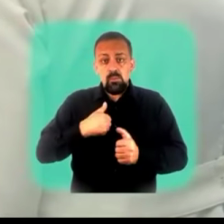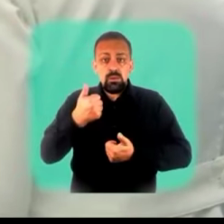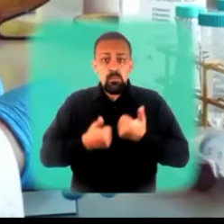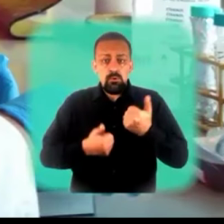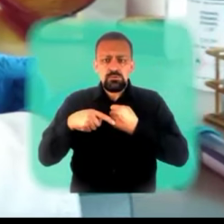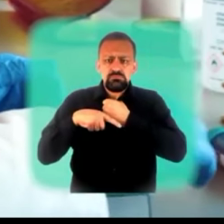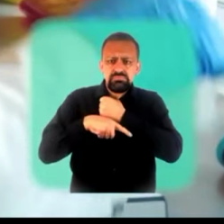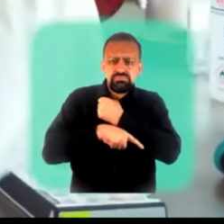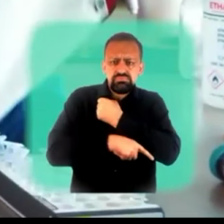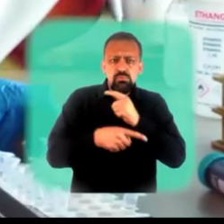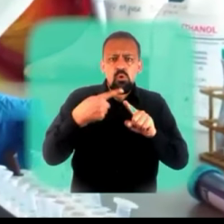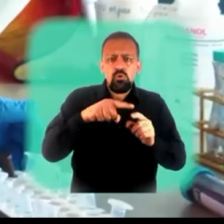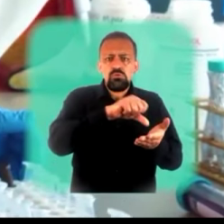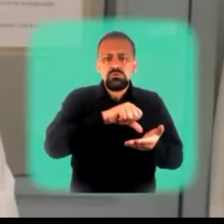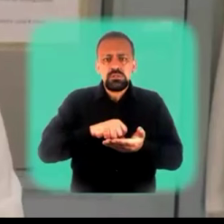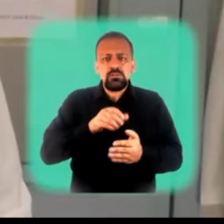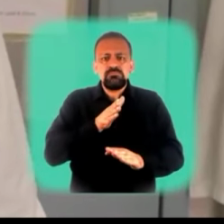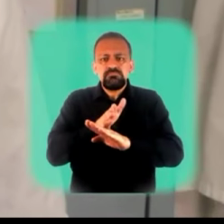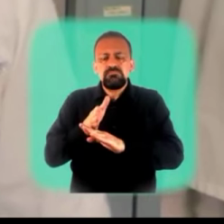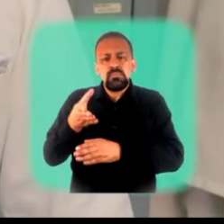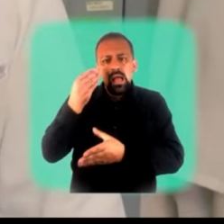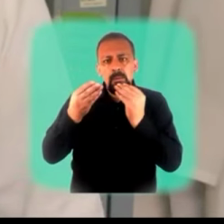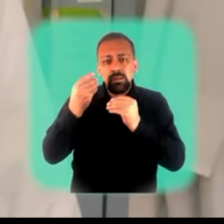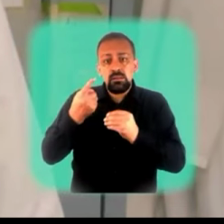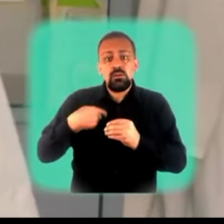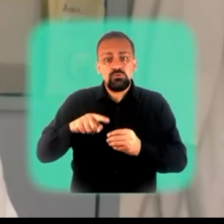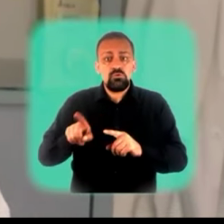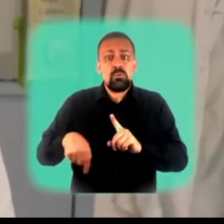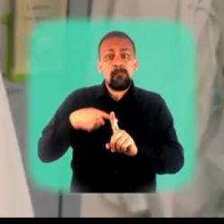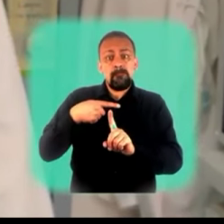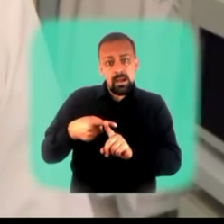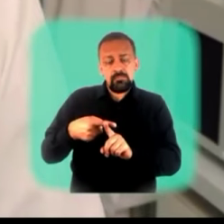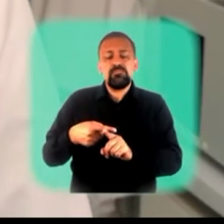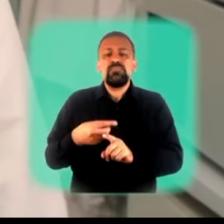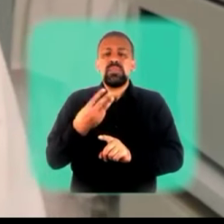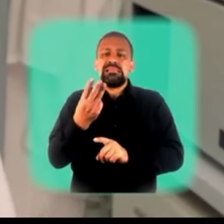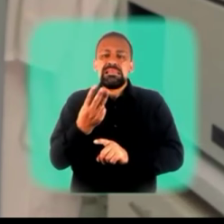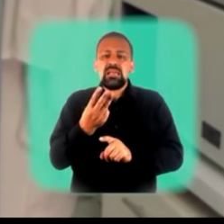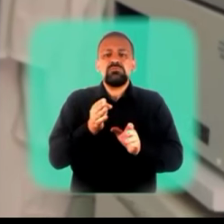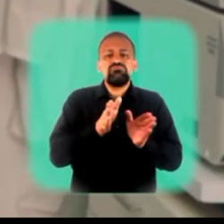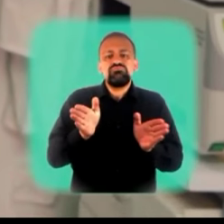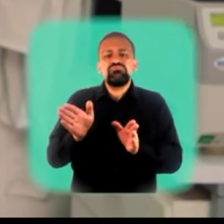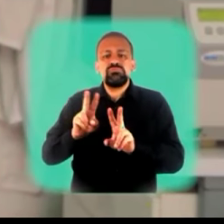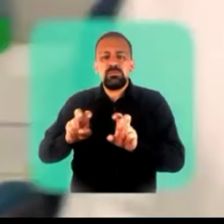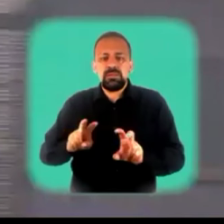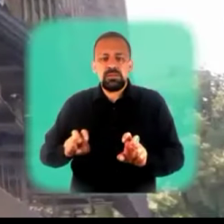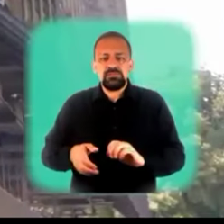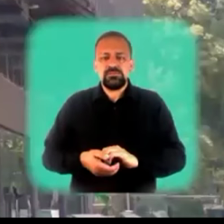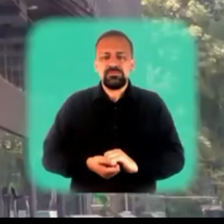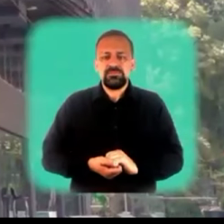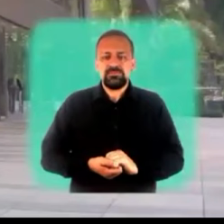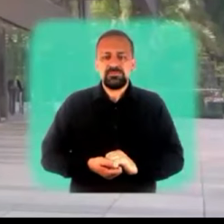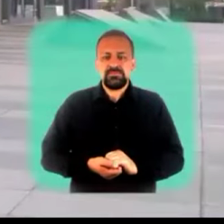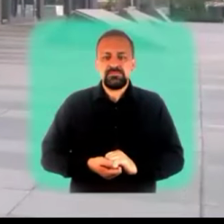científicas en reconocidos centros de investigación. Nuestro centro continúa expandiéndose y ahora sumamos 3 nuevas líneas de